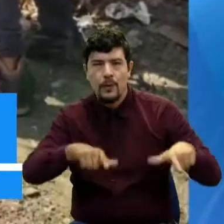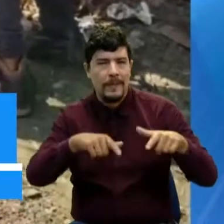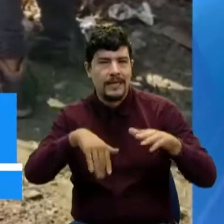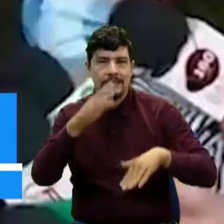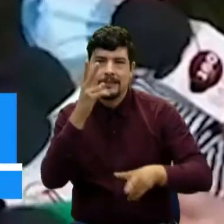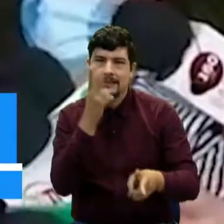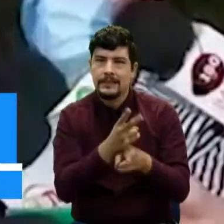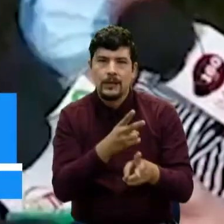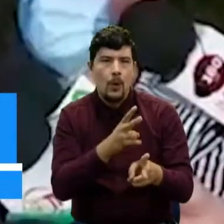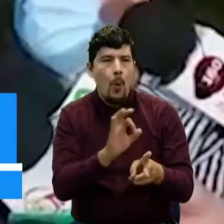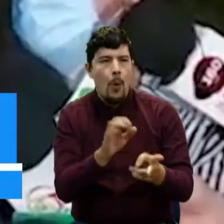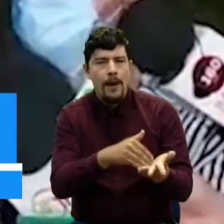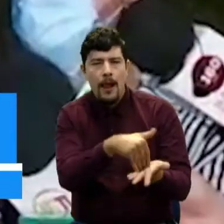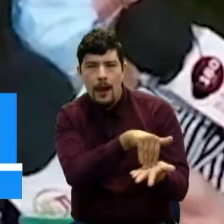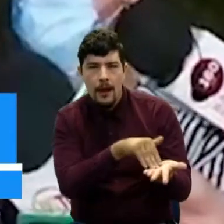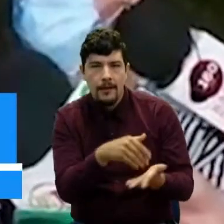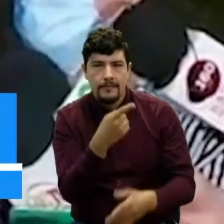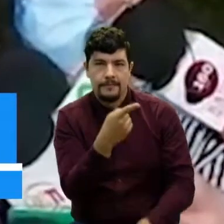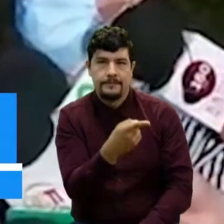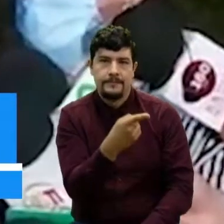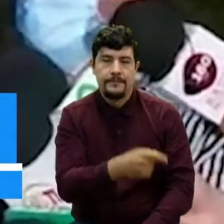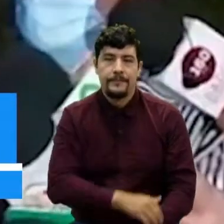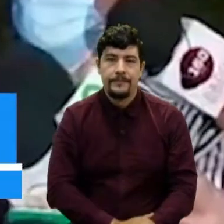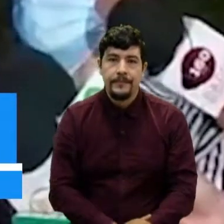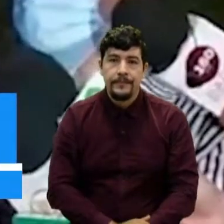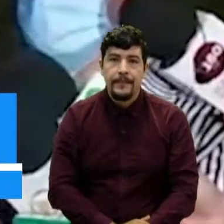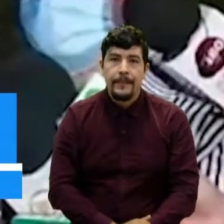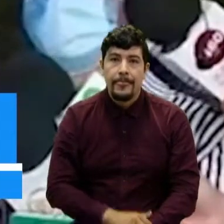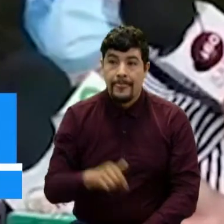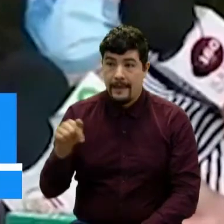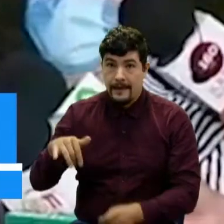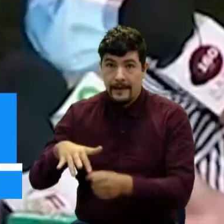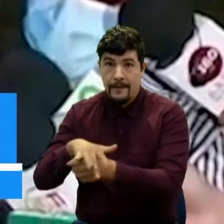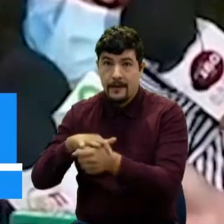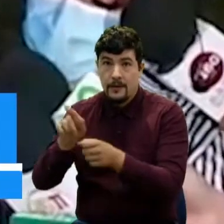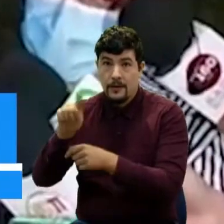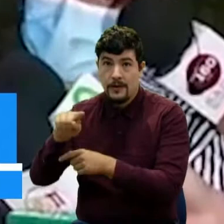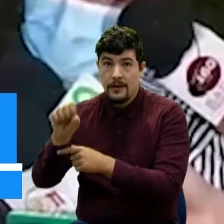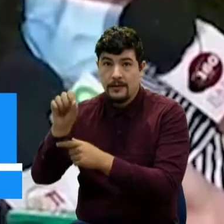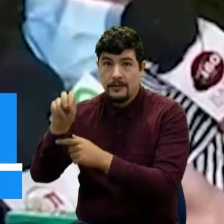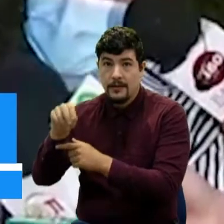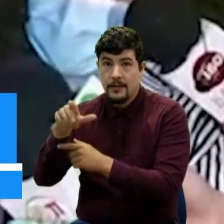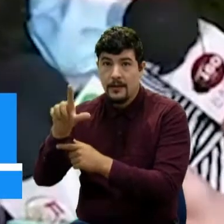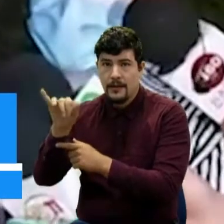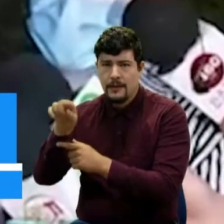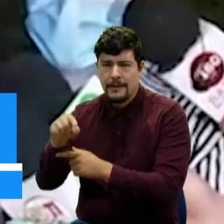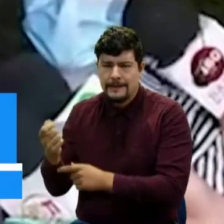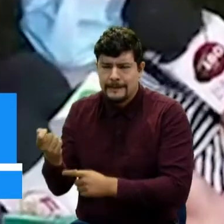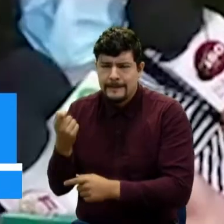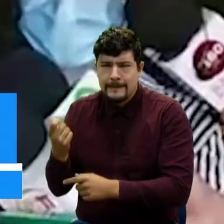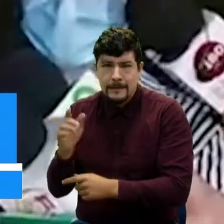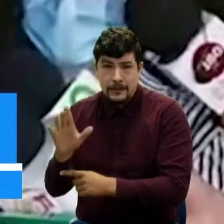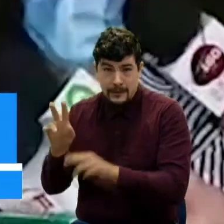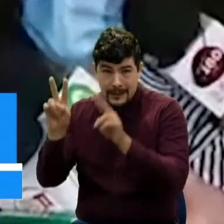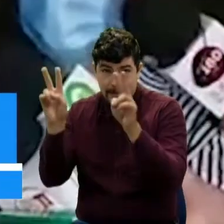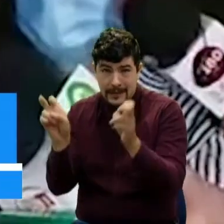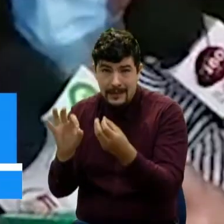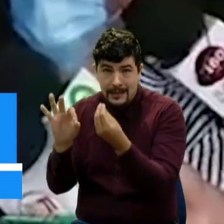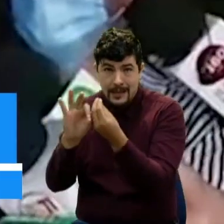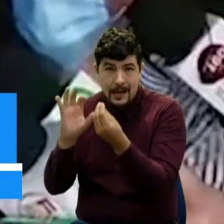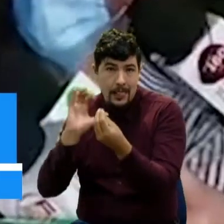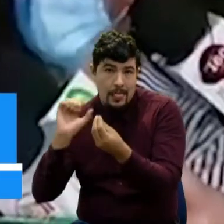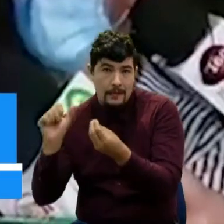Estos sitios de alta complejidad, como es el tema aquí del barrio San Luis, el tema de la drogadicción tiene